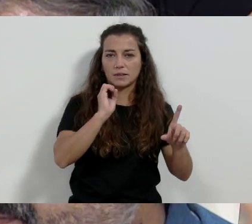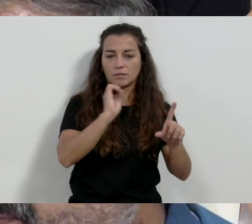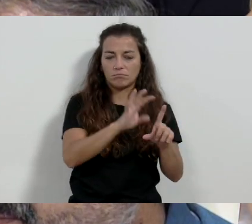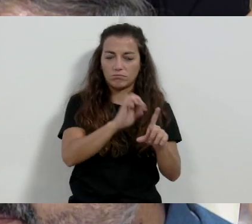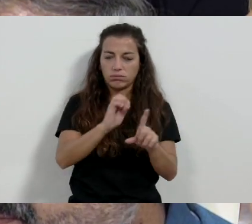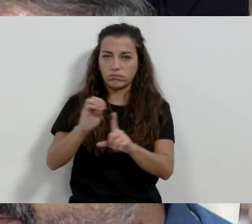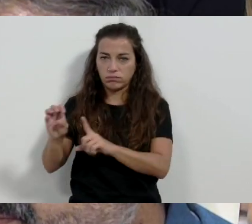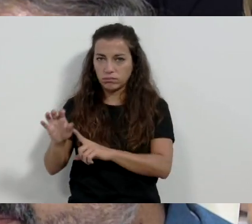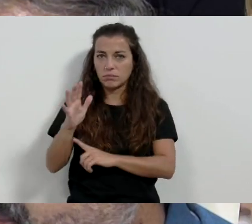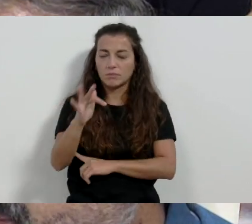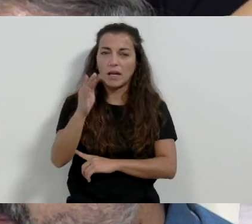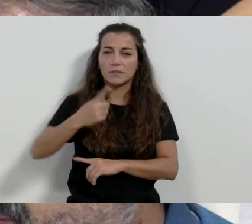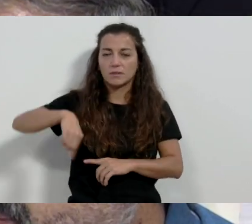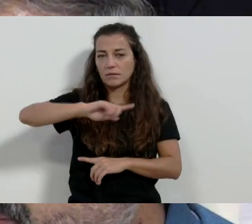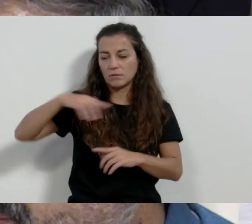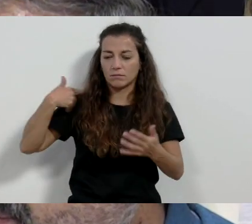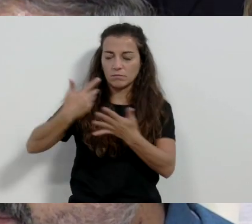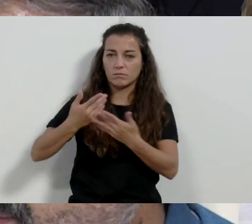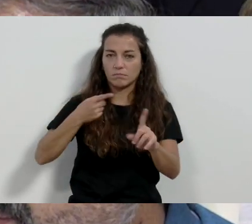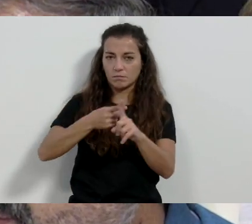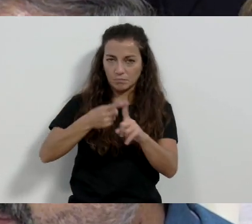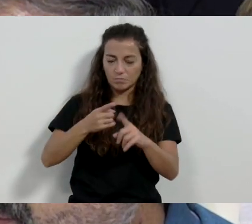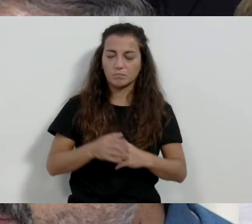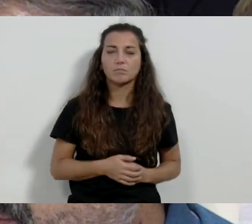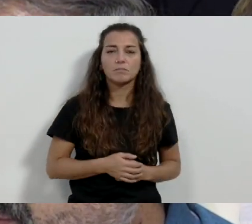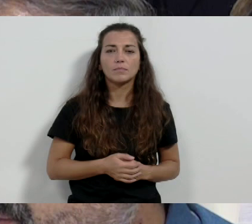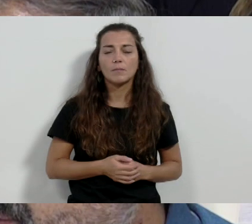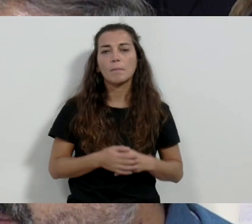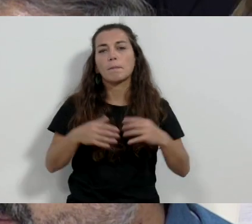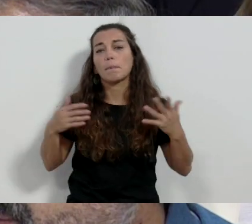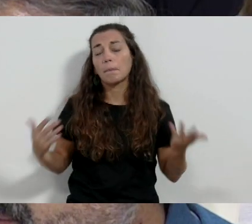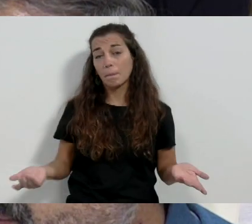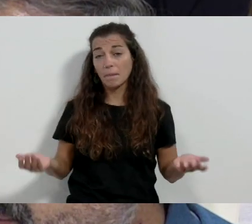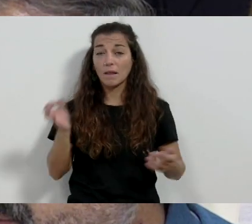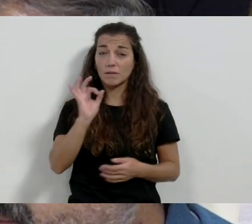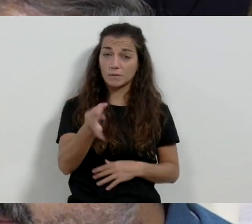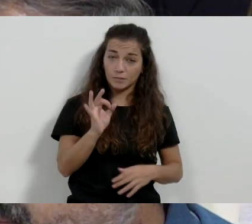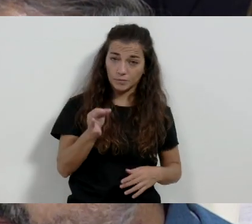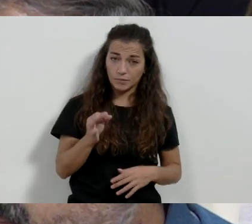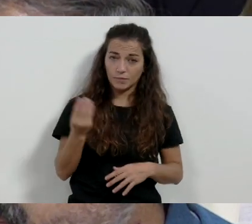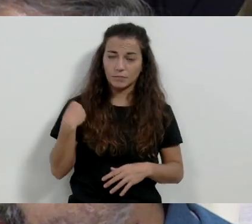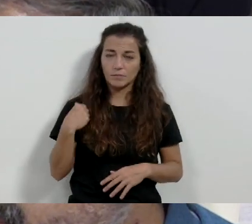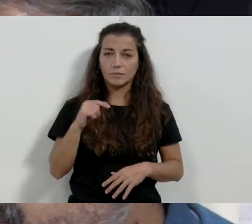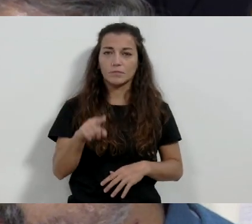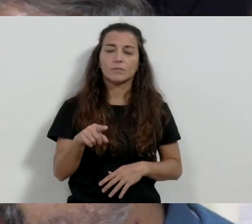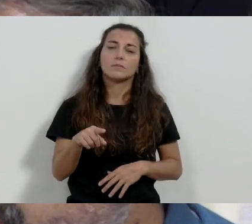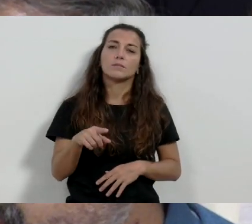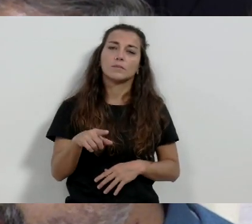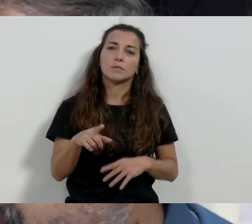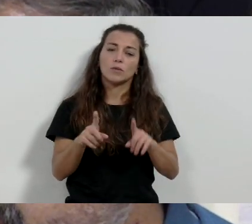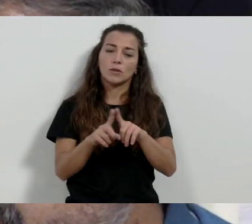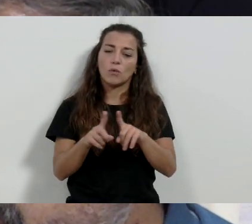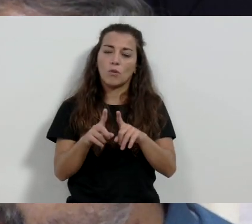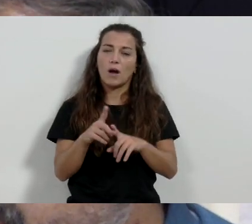y que la usan, ¿no?, este aplicativo, como digo. Por tanto, efectivamente, es una acción que es factible,